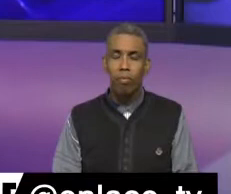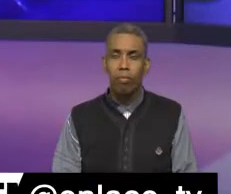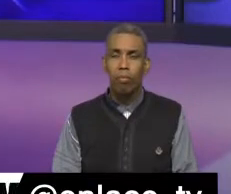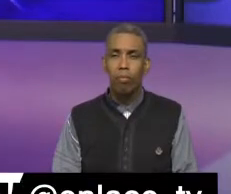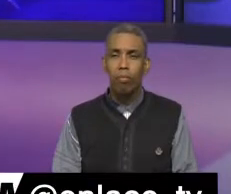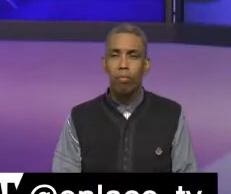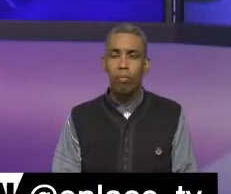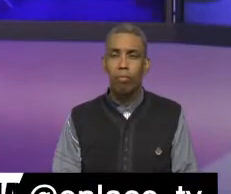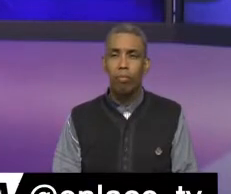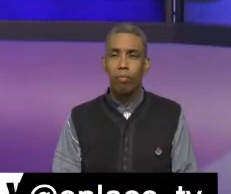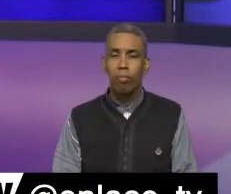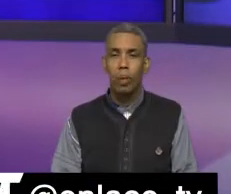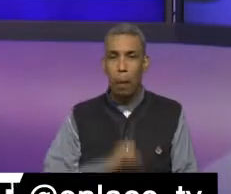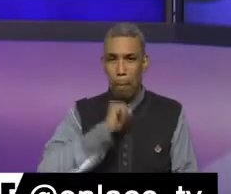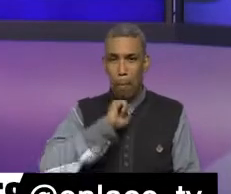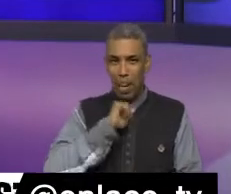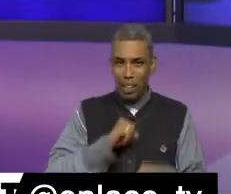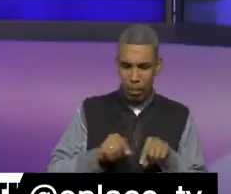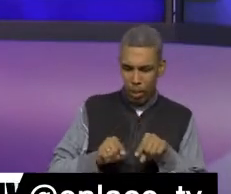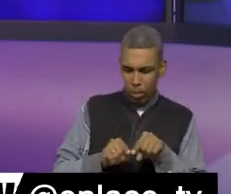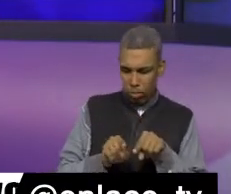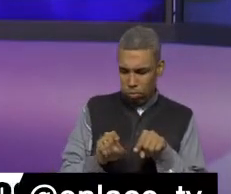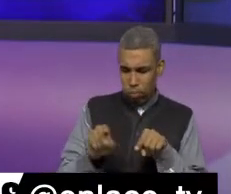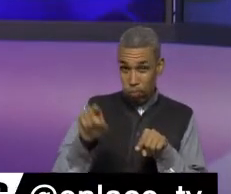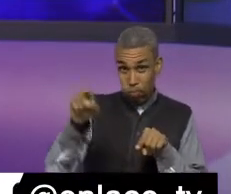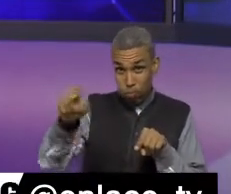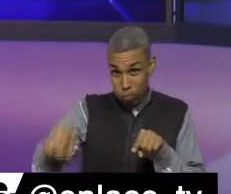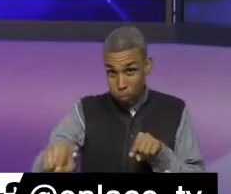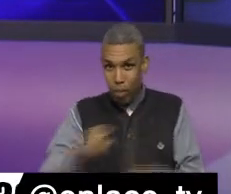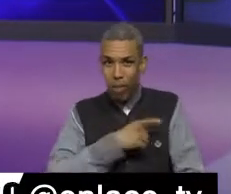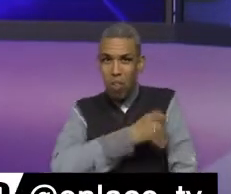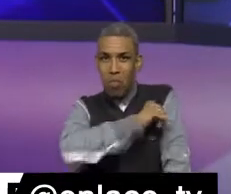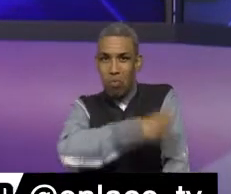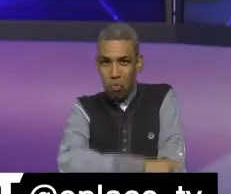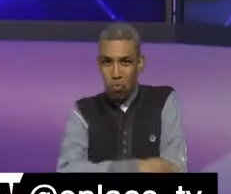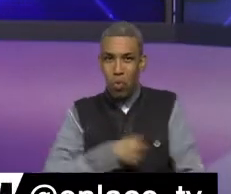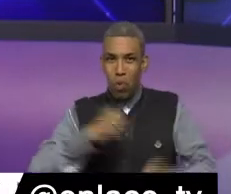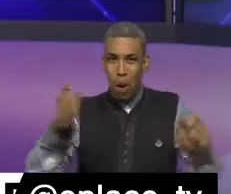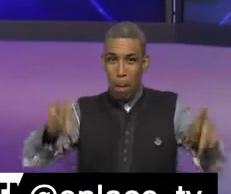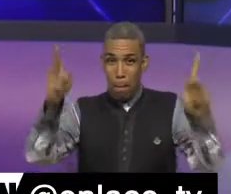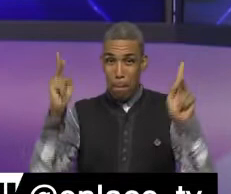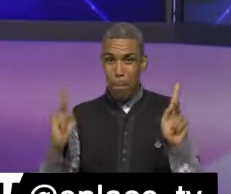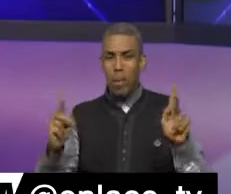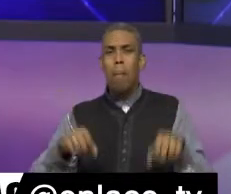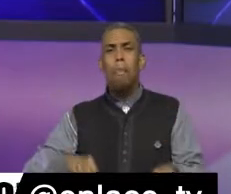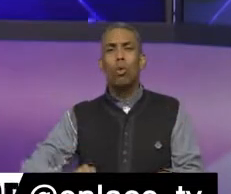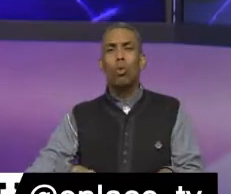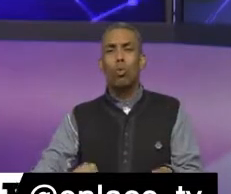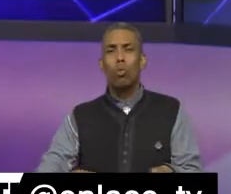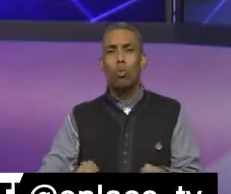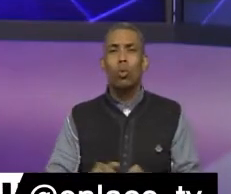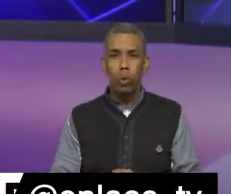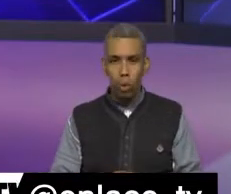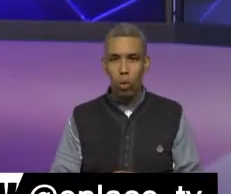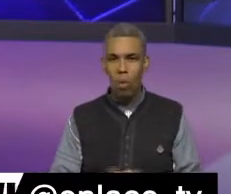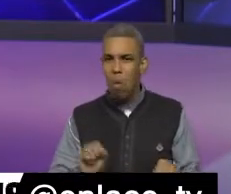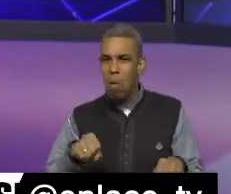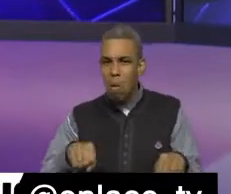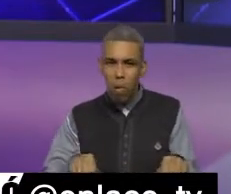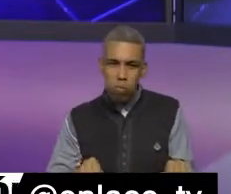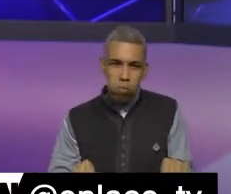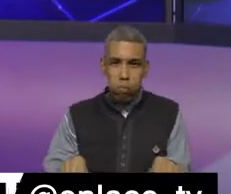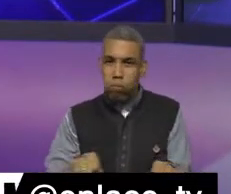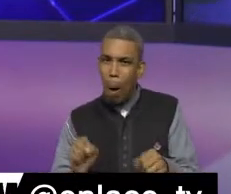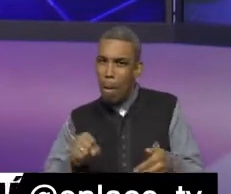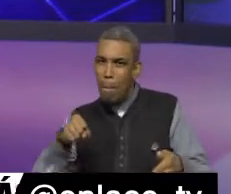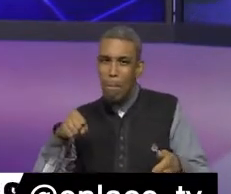en la vía que de Barranca Bermeja conduce al municipio de Yondó en Antioquia, un hombre resultó con heridas de consideración cuando su motocicleta